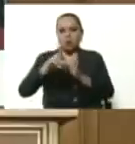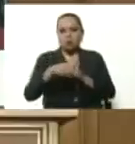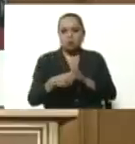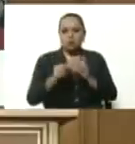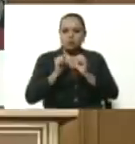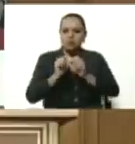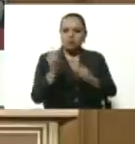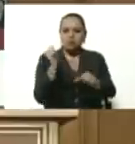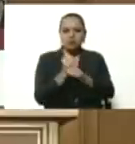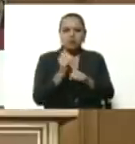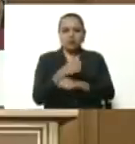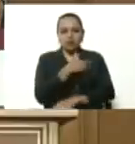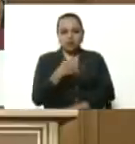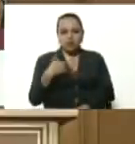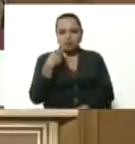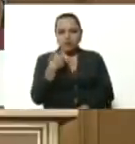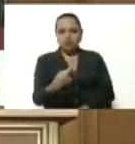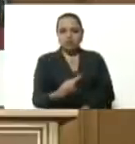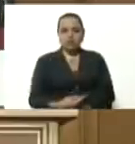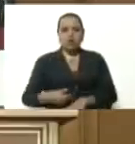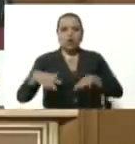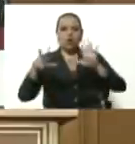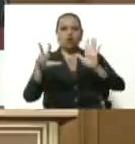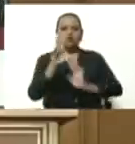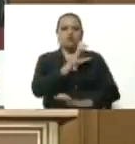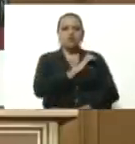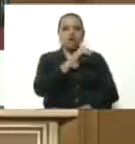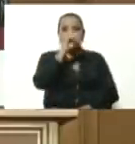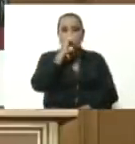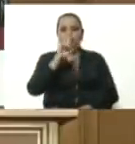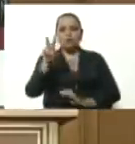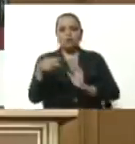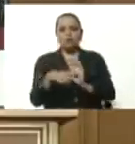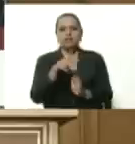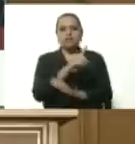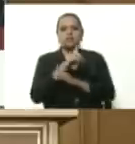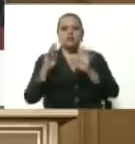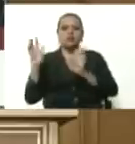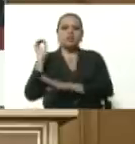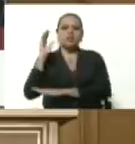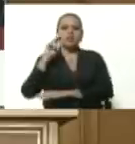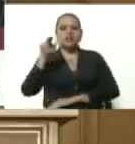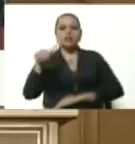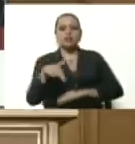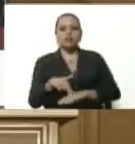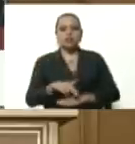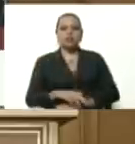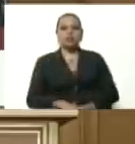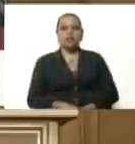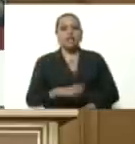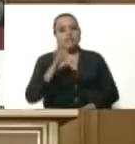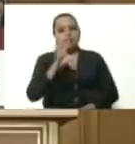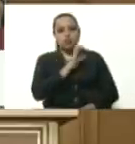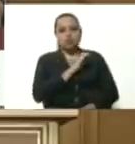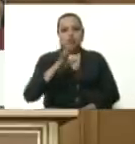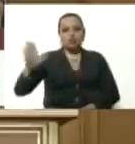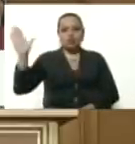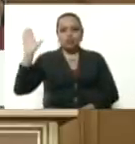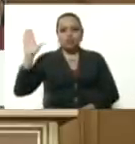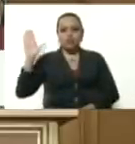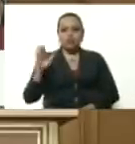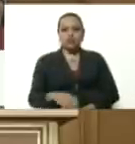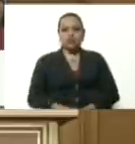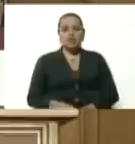quiero contarles aquí. El 8 de enero de 2019, la Asamblea Nacional, el 5 de enero se juramentó, y el 8 de enero